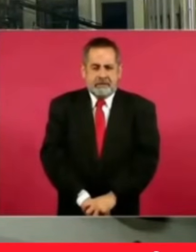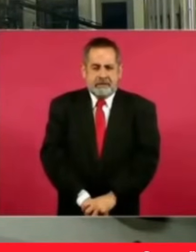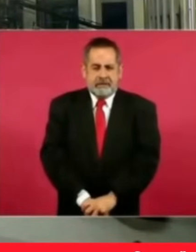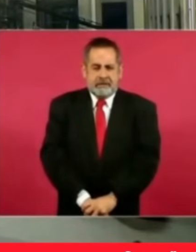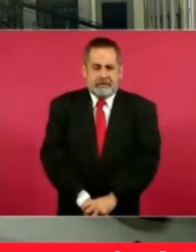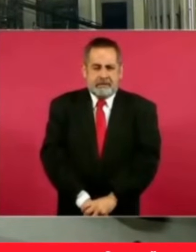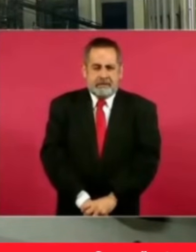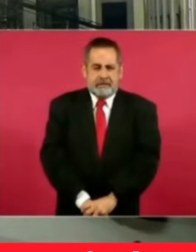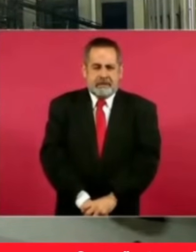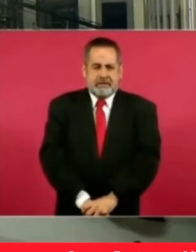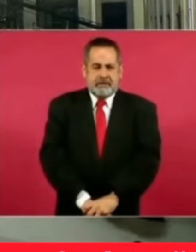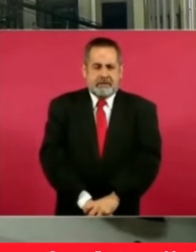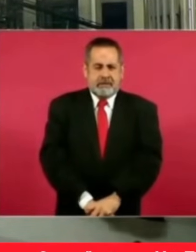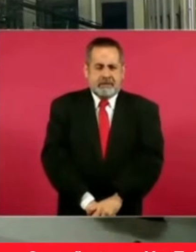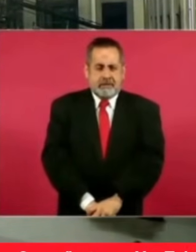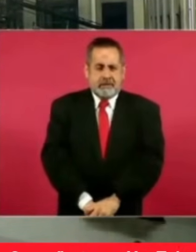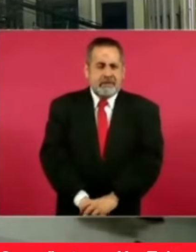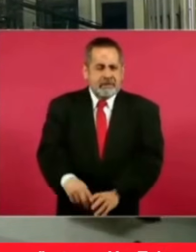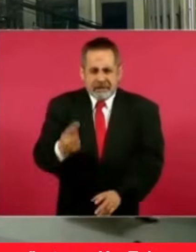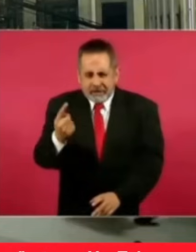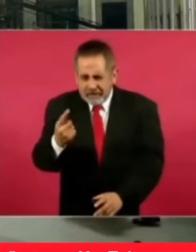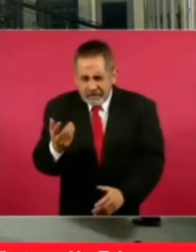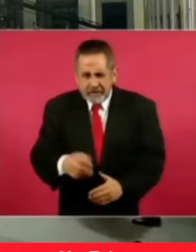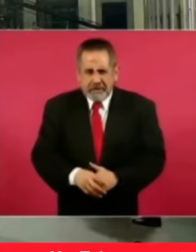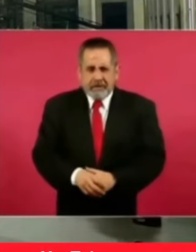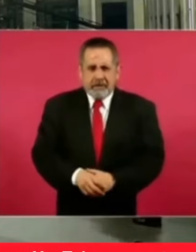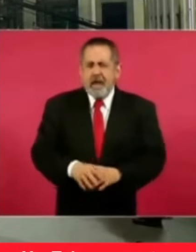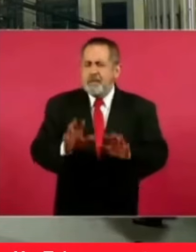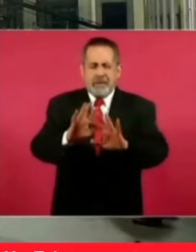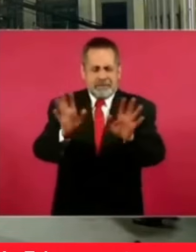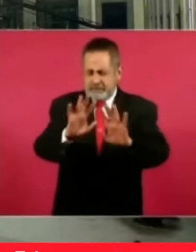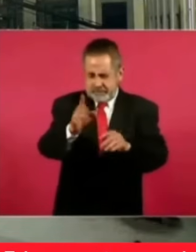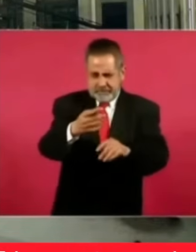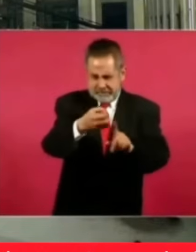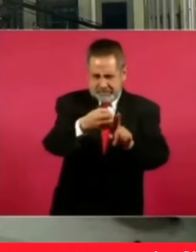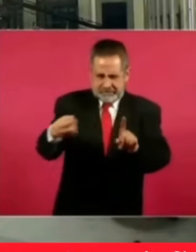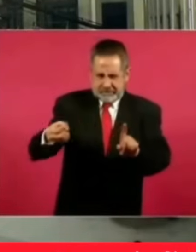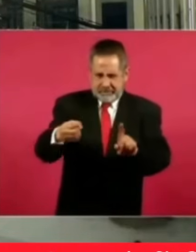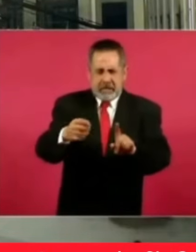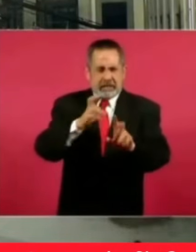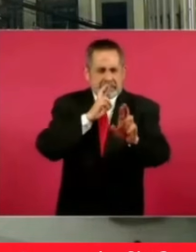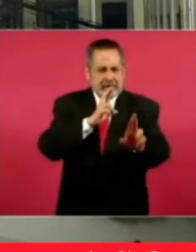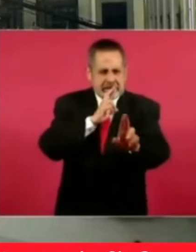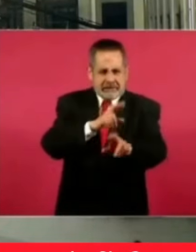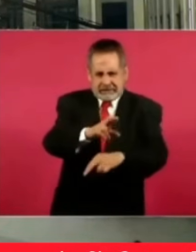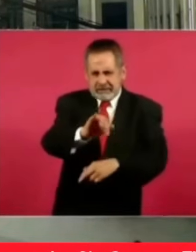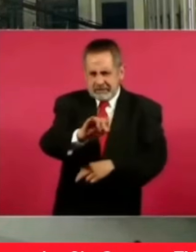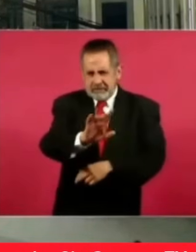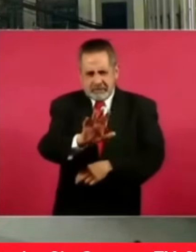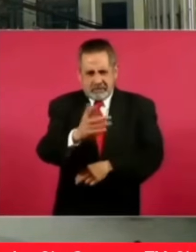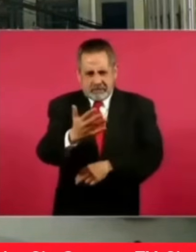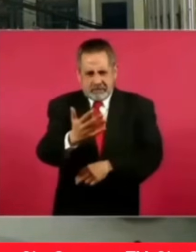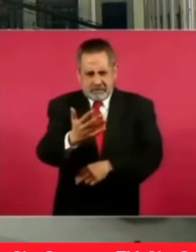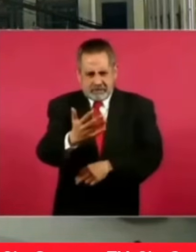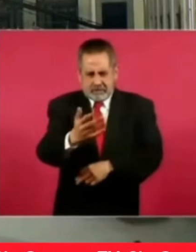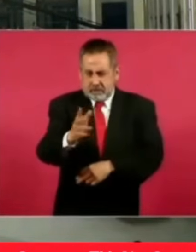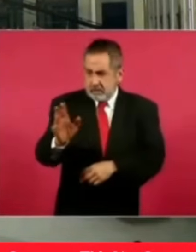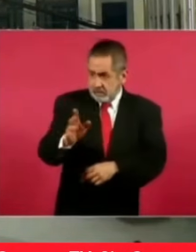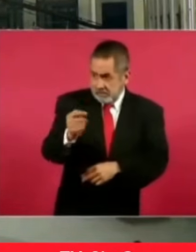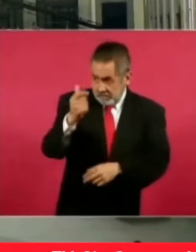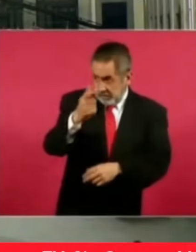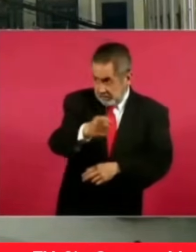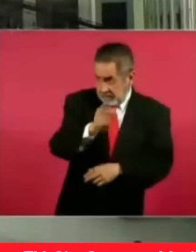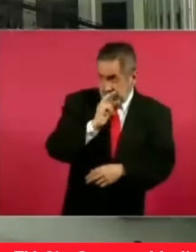¿A quién? Ah, pero vamos primero, sí voy a contestar sobre eso. ¿O me permiten?